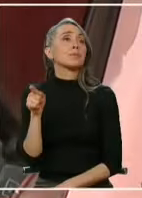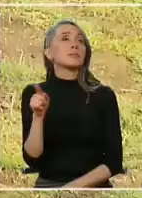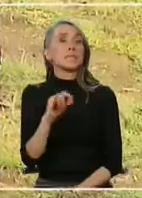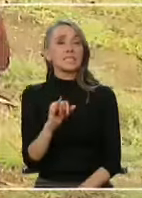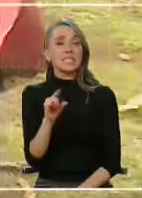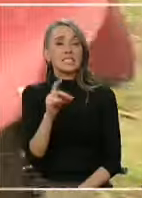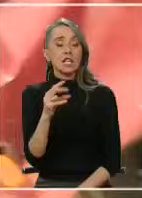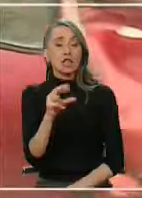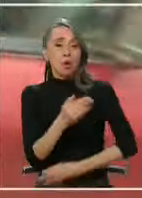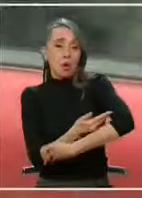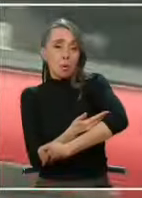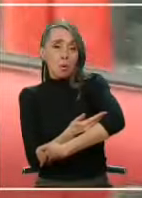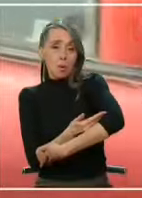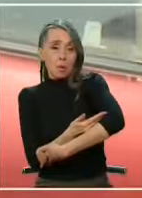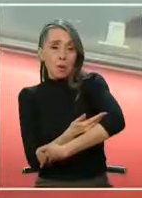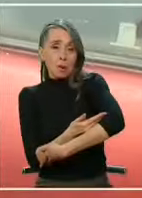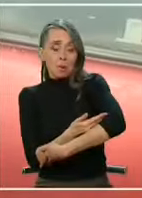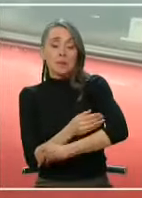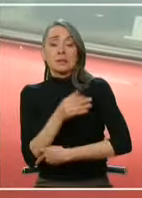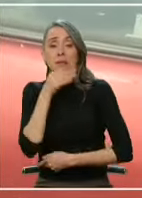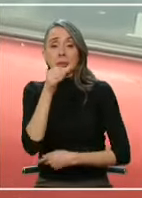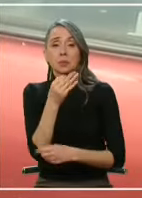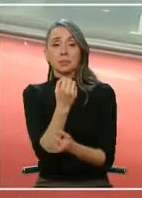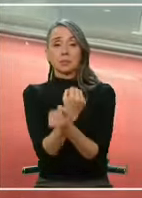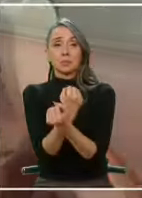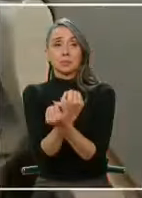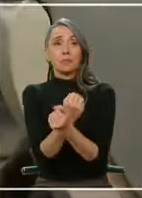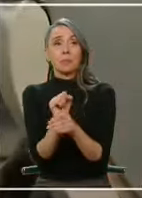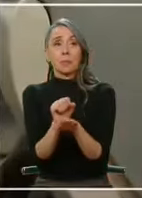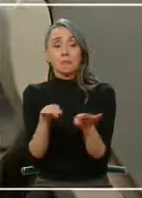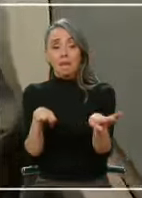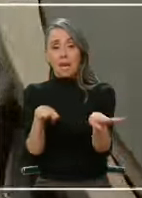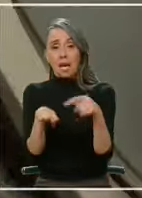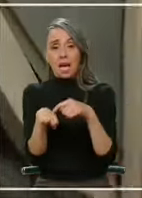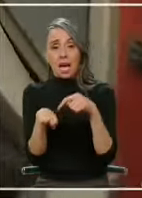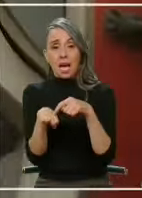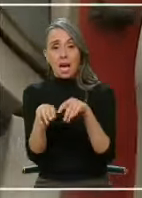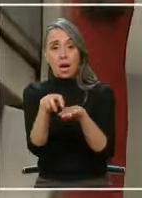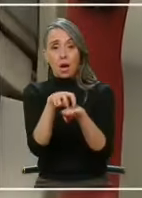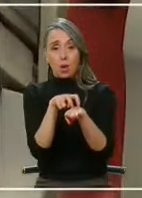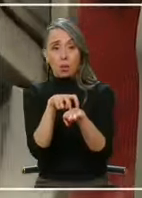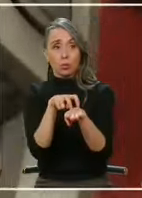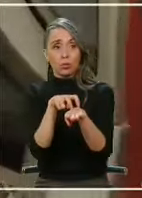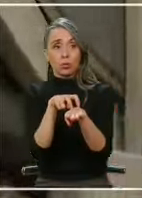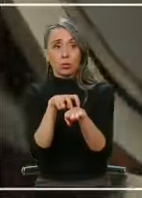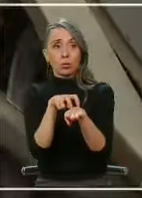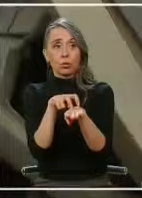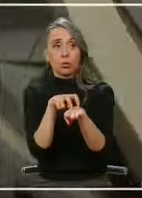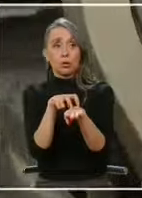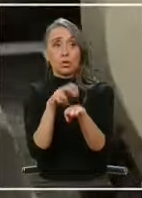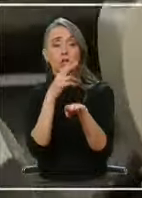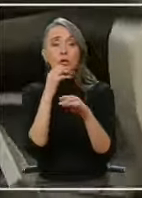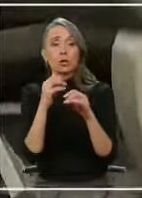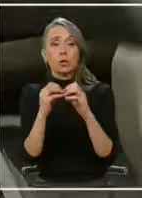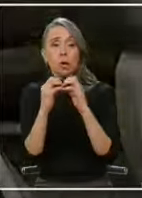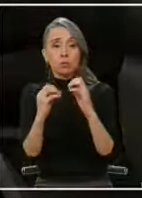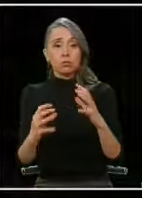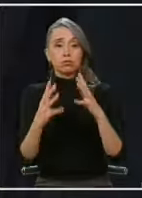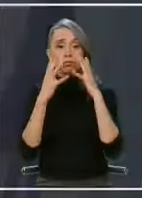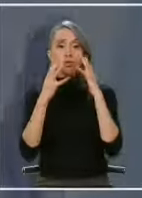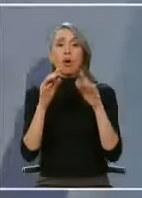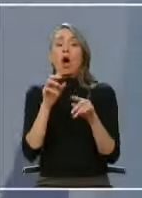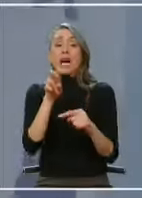de Isidora se suma el hecho de que, según carabineros, el vehículo en que viajaba no contaba con un sistema de